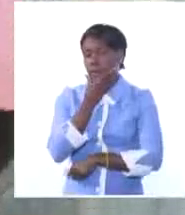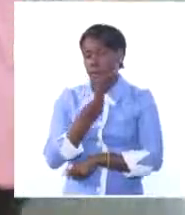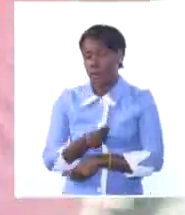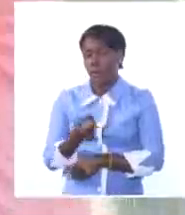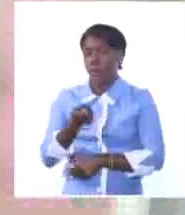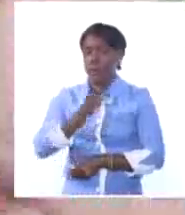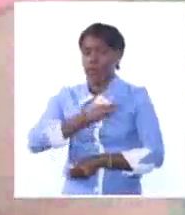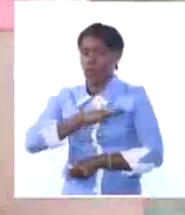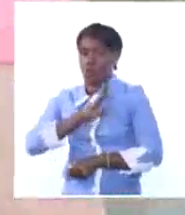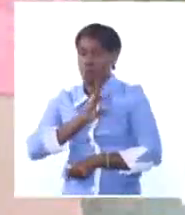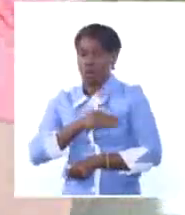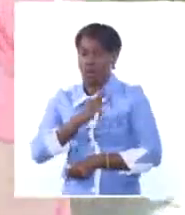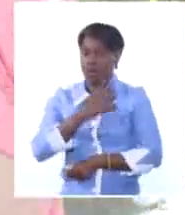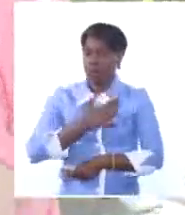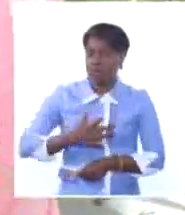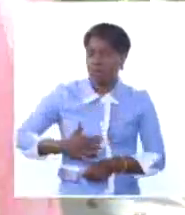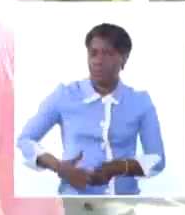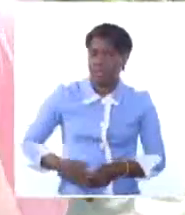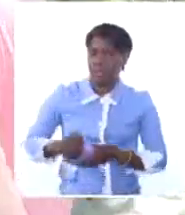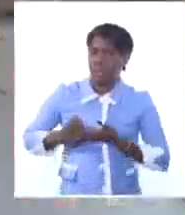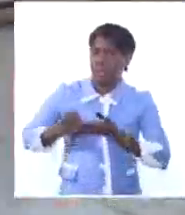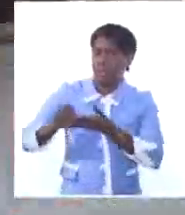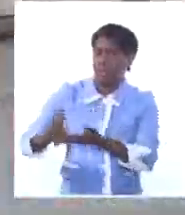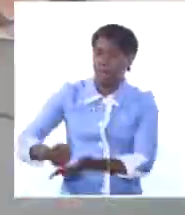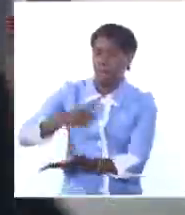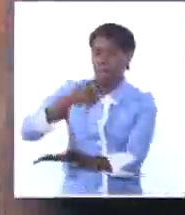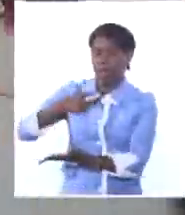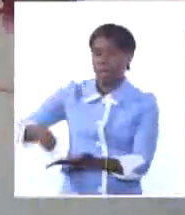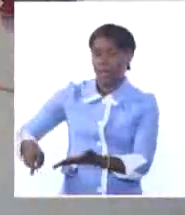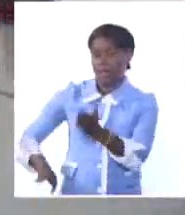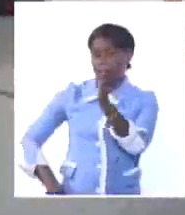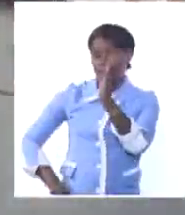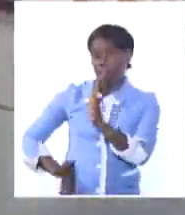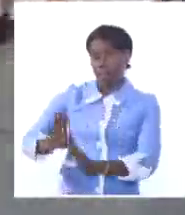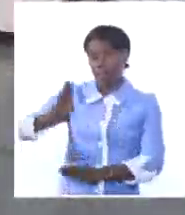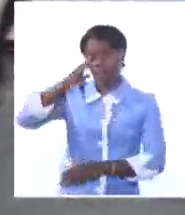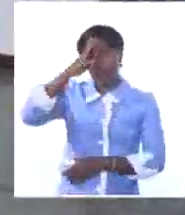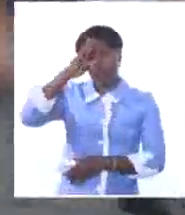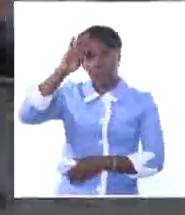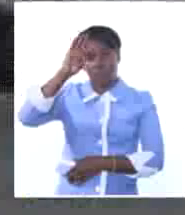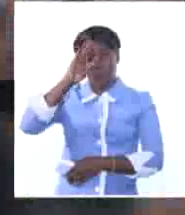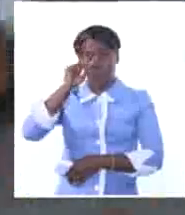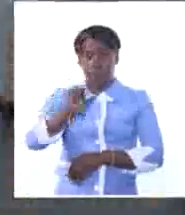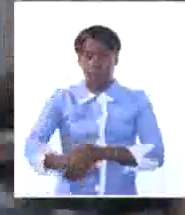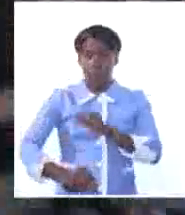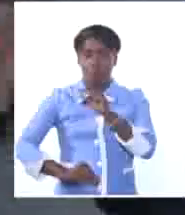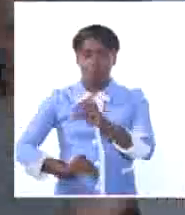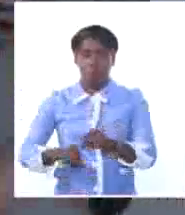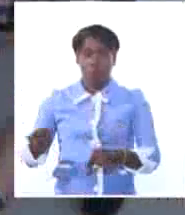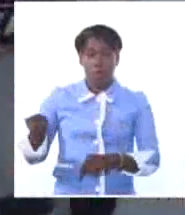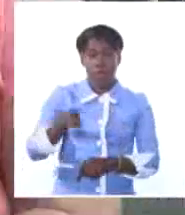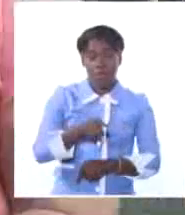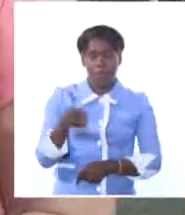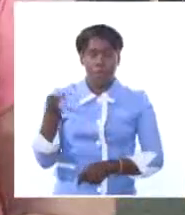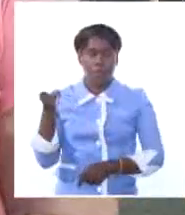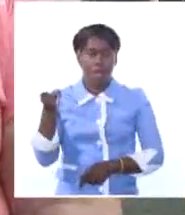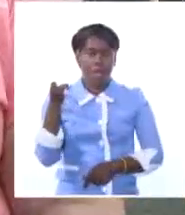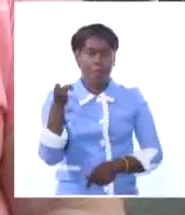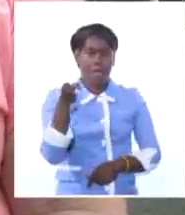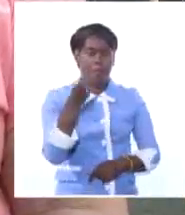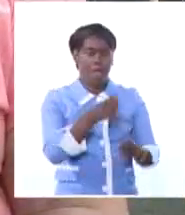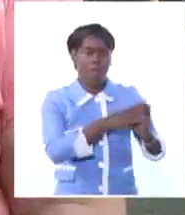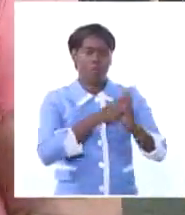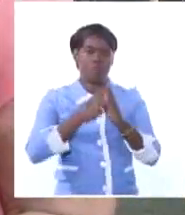Alonso junto a su equipo de ProDanza llevan el arte y la magia de la danza a los barrios más humildes. Hemos